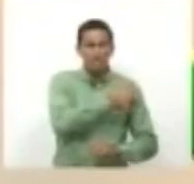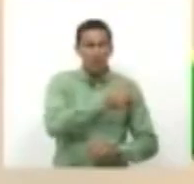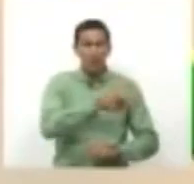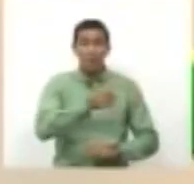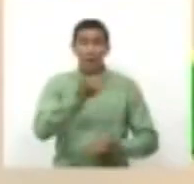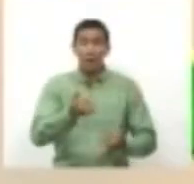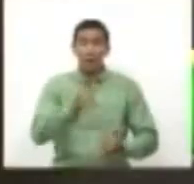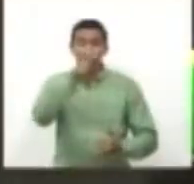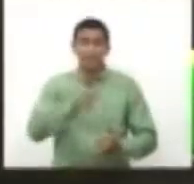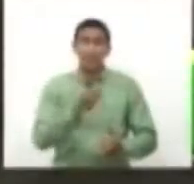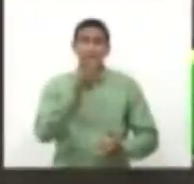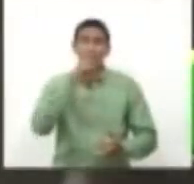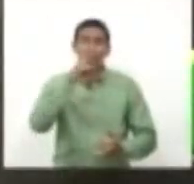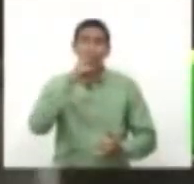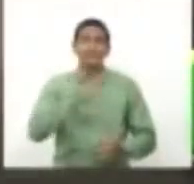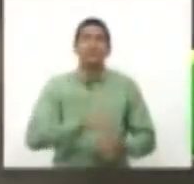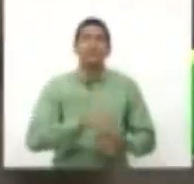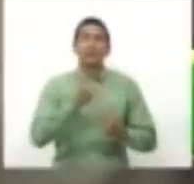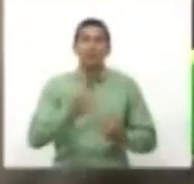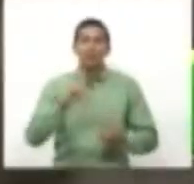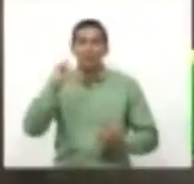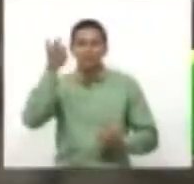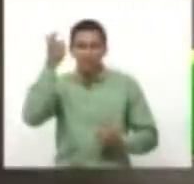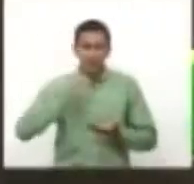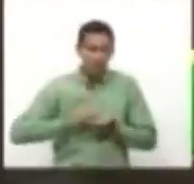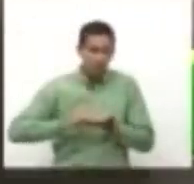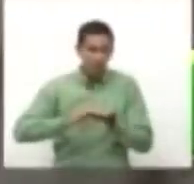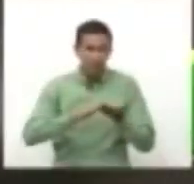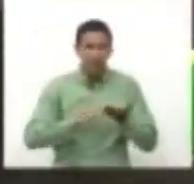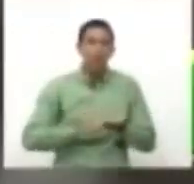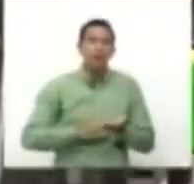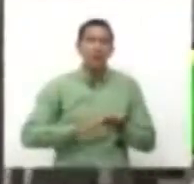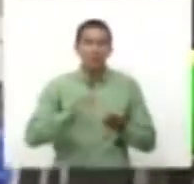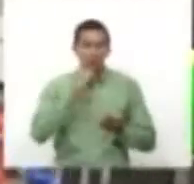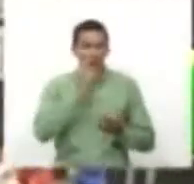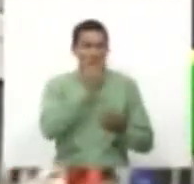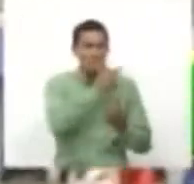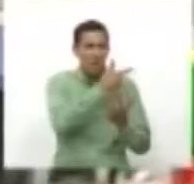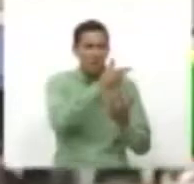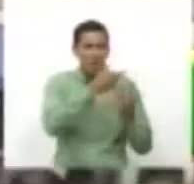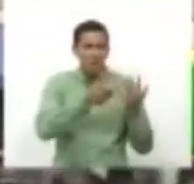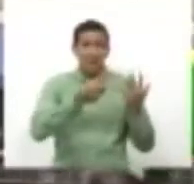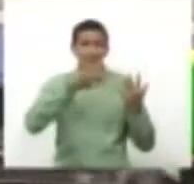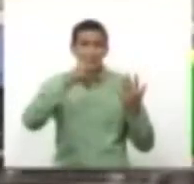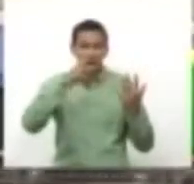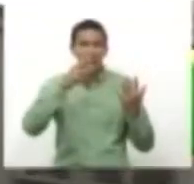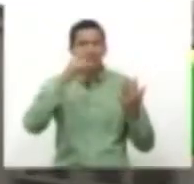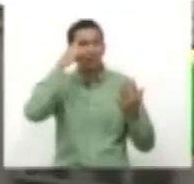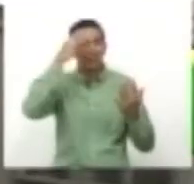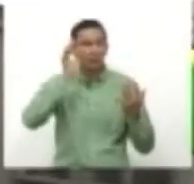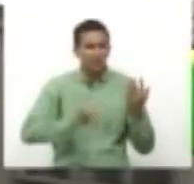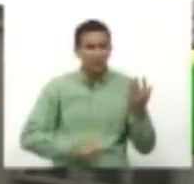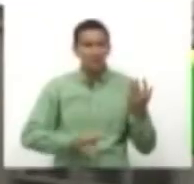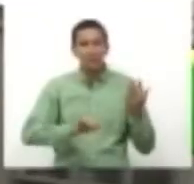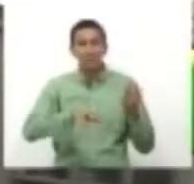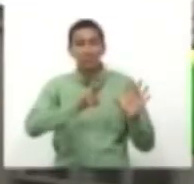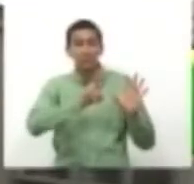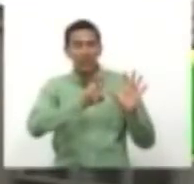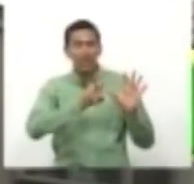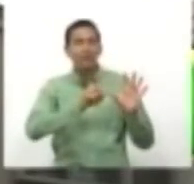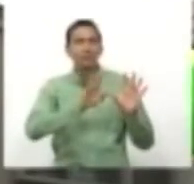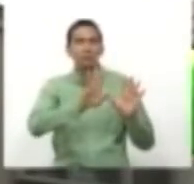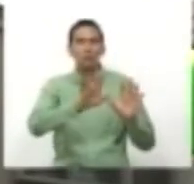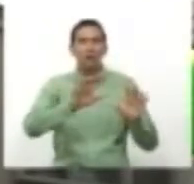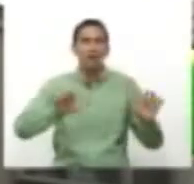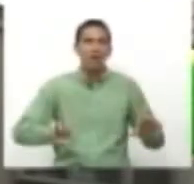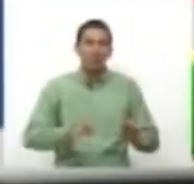18 días en el país. La Fiscalía confirmó que esos 13 homicidios, por lo menos 7, estarían relacionados con sus